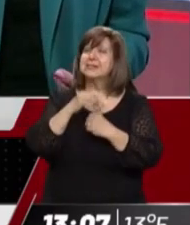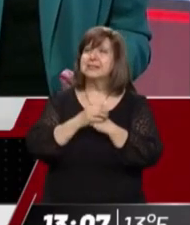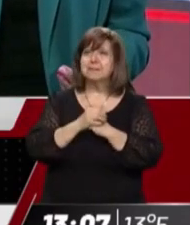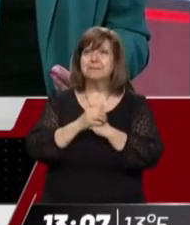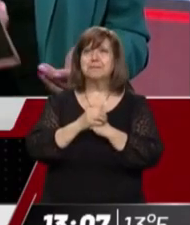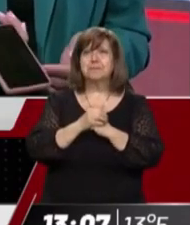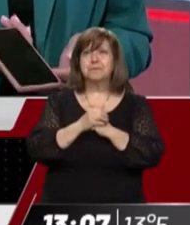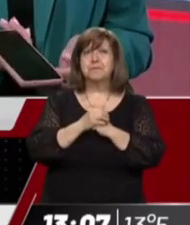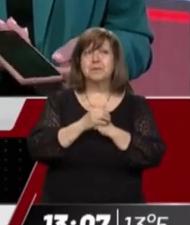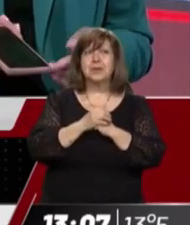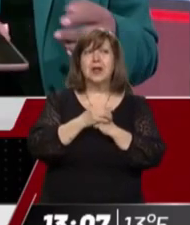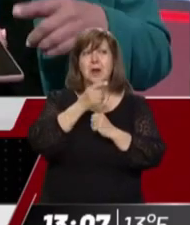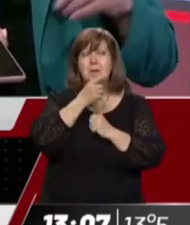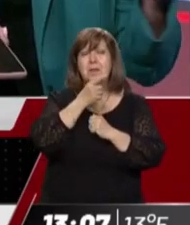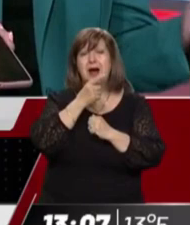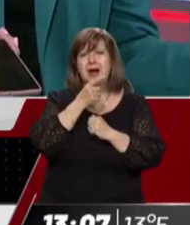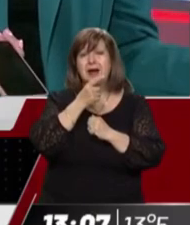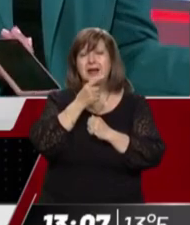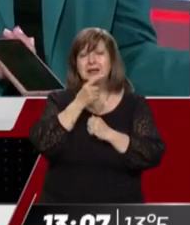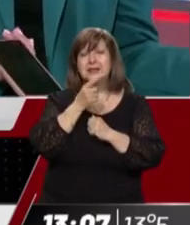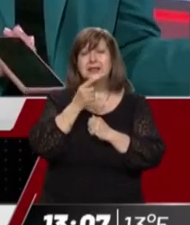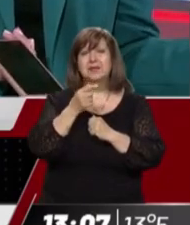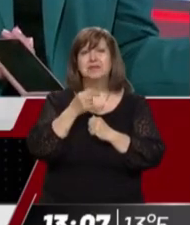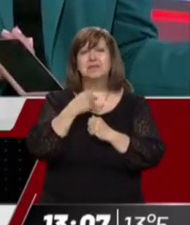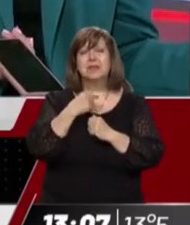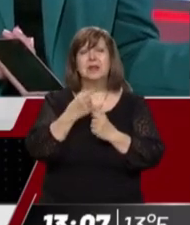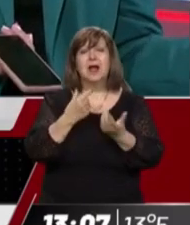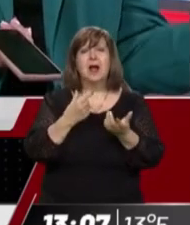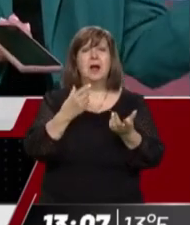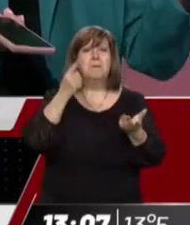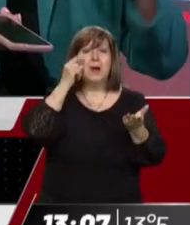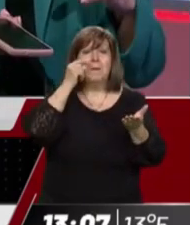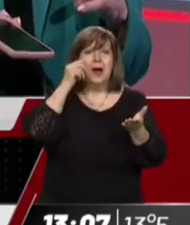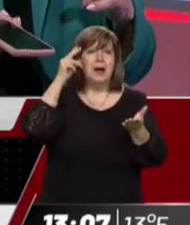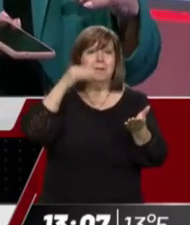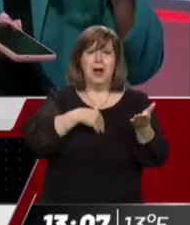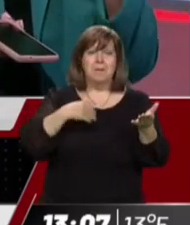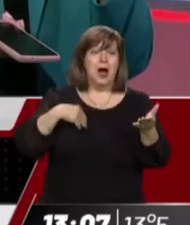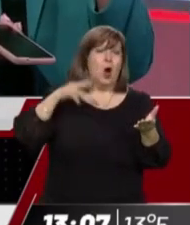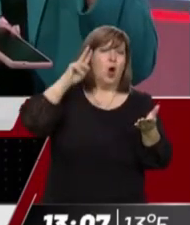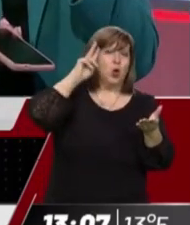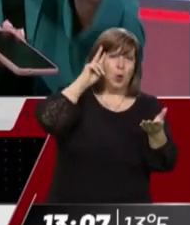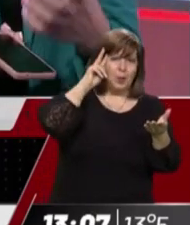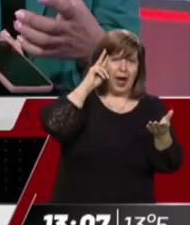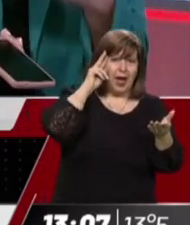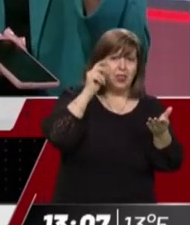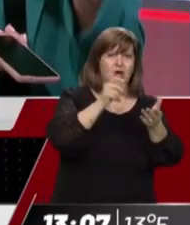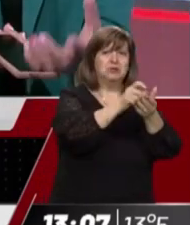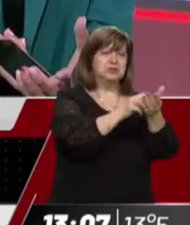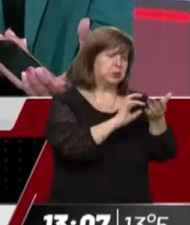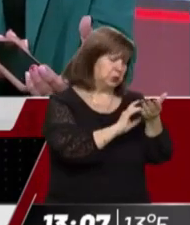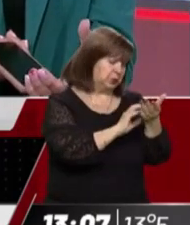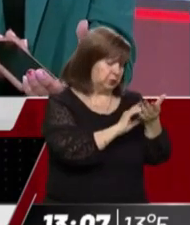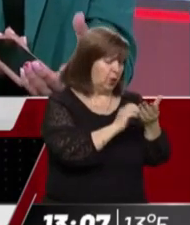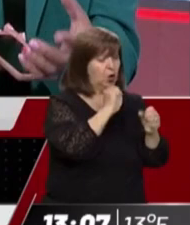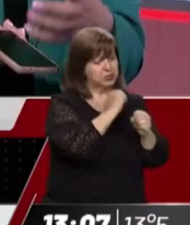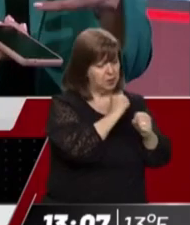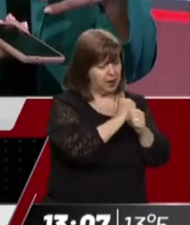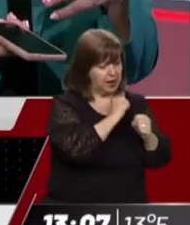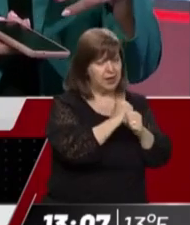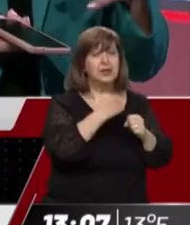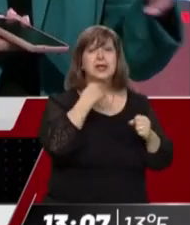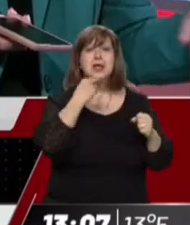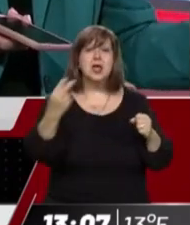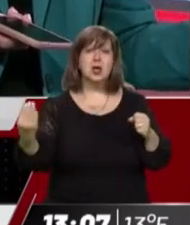dejen esto, dice, dejen el celular y escuchen cuando un hijo los quiere atender. Porque a veces ese chico no encuentra el vínculo, el diálogo con el padre,